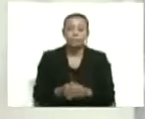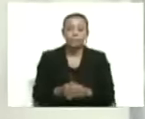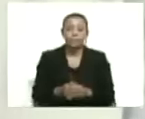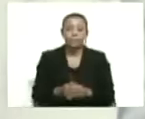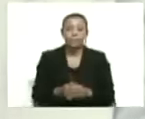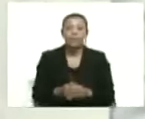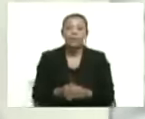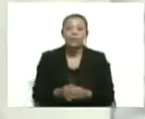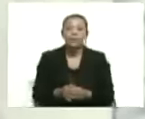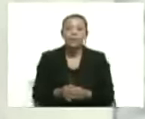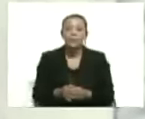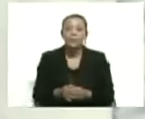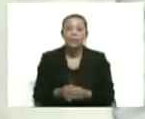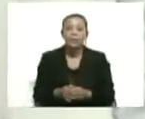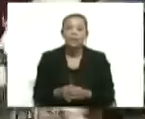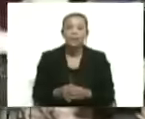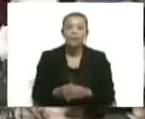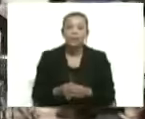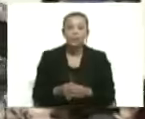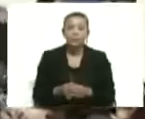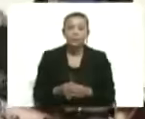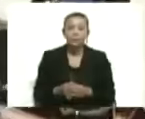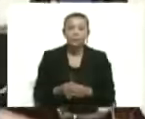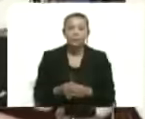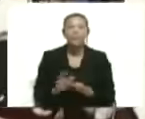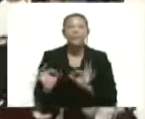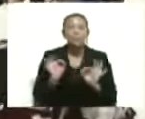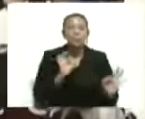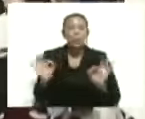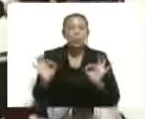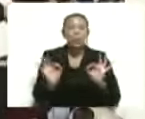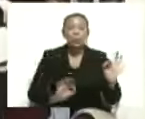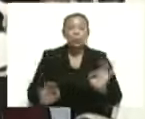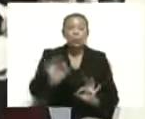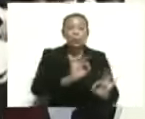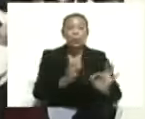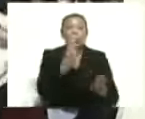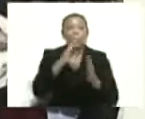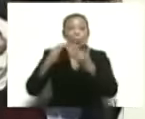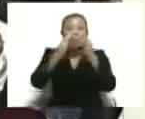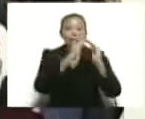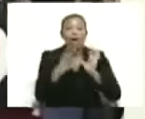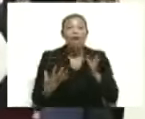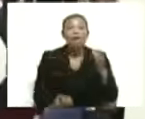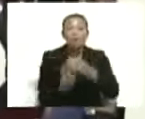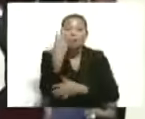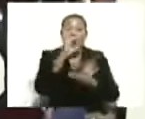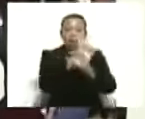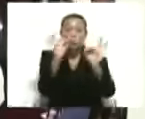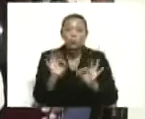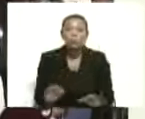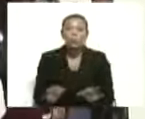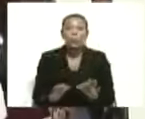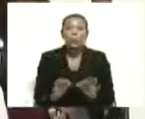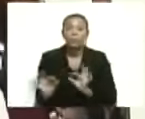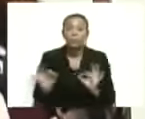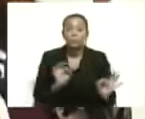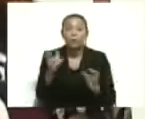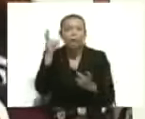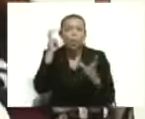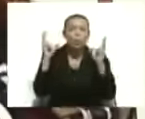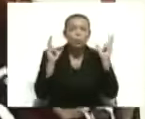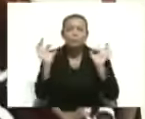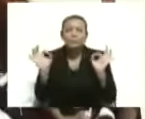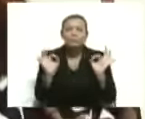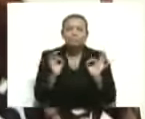que ver con la participación del poder popular organizado en las distintas comunidades, formando parte de este poder legislativo